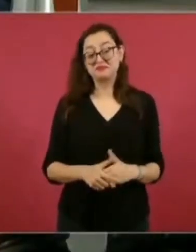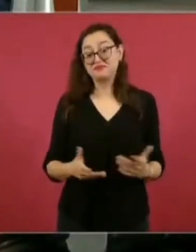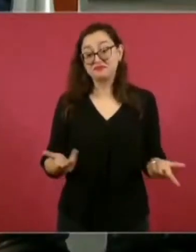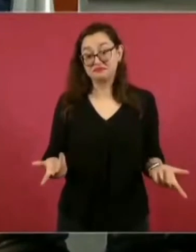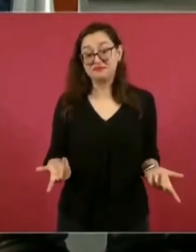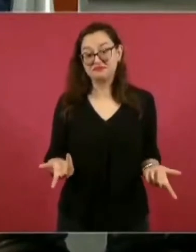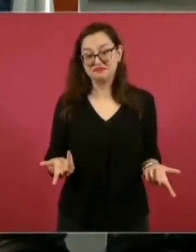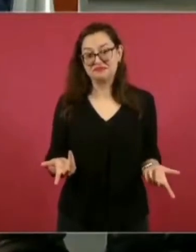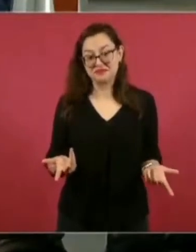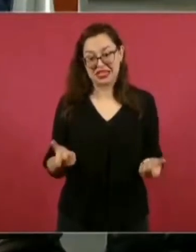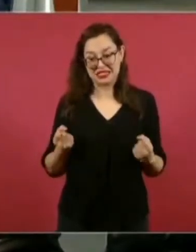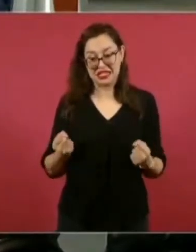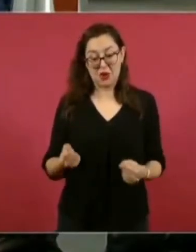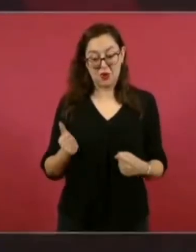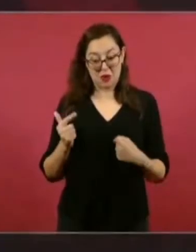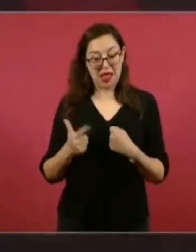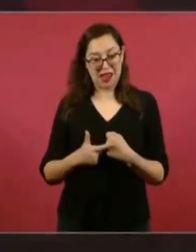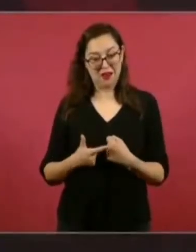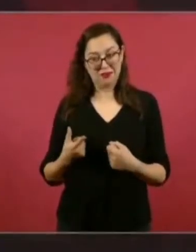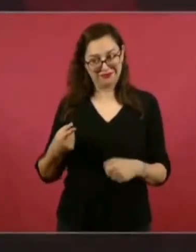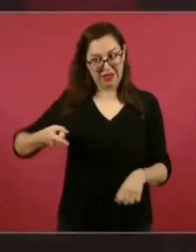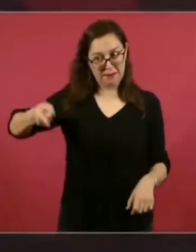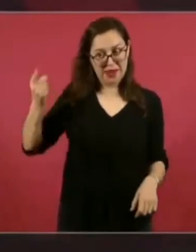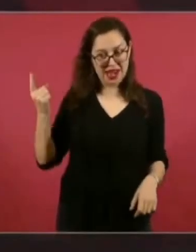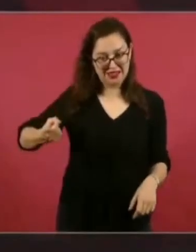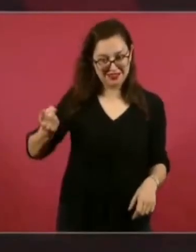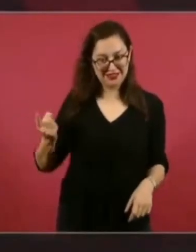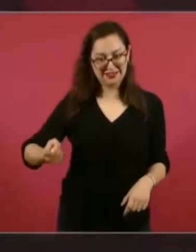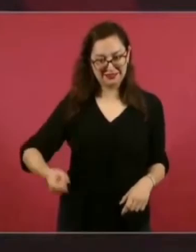si no, te vamos a cepillar.